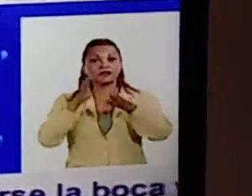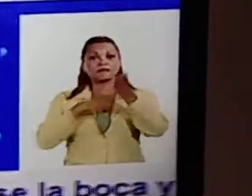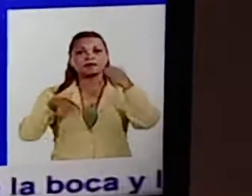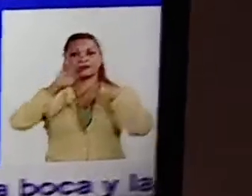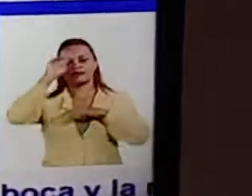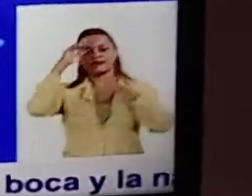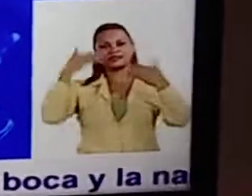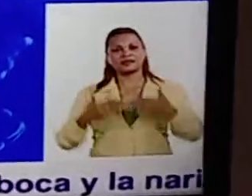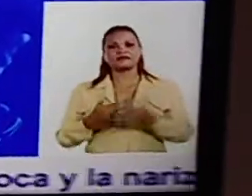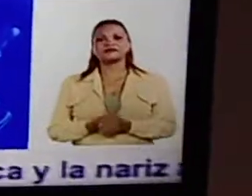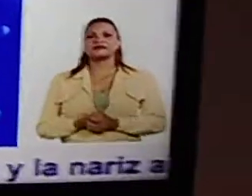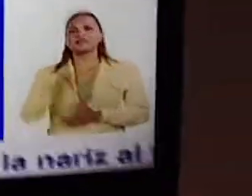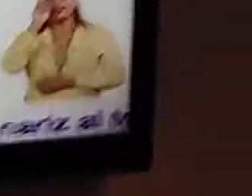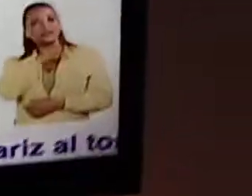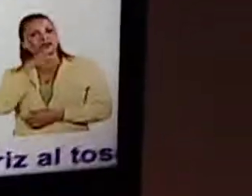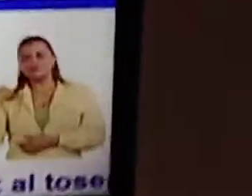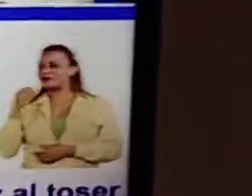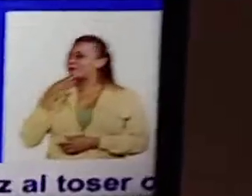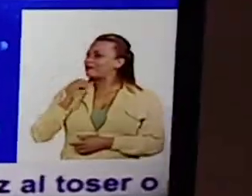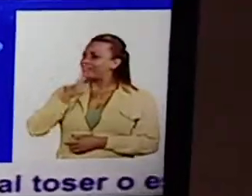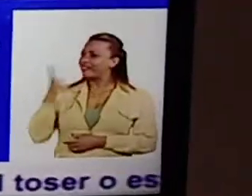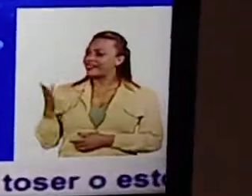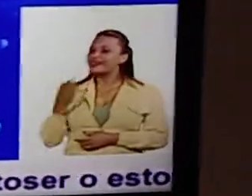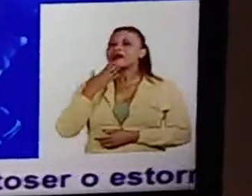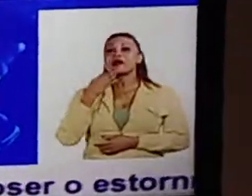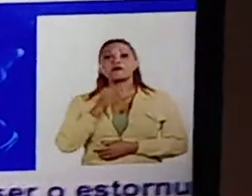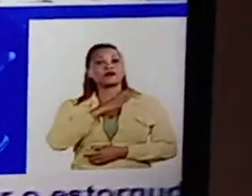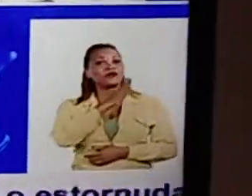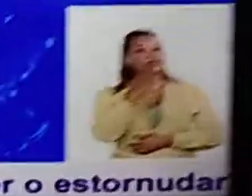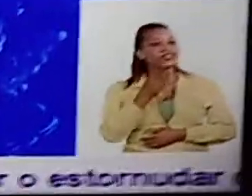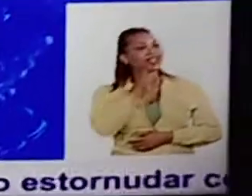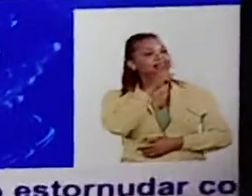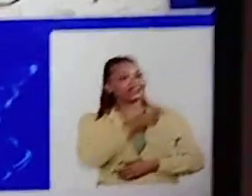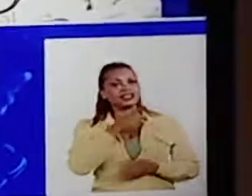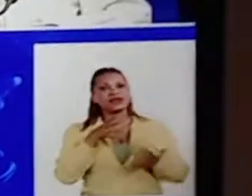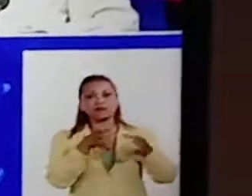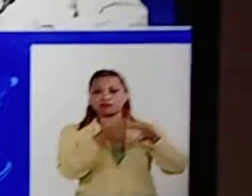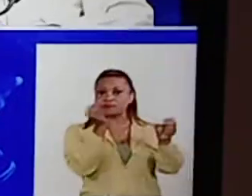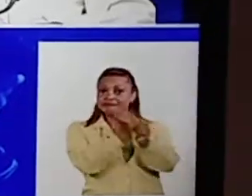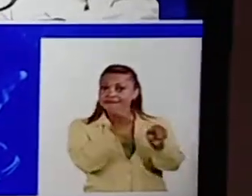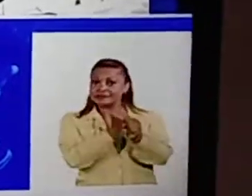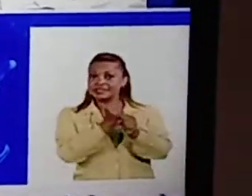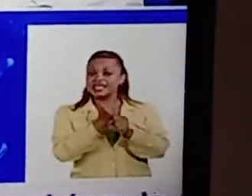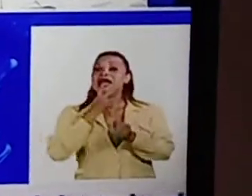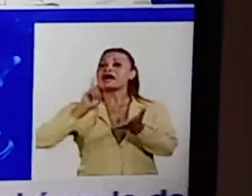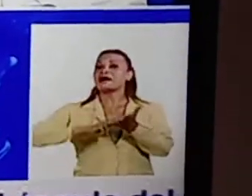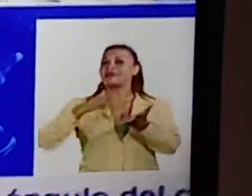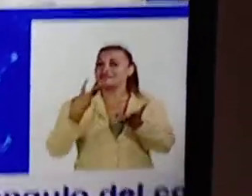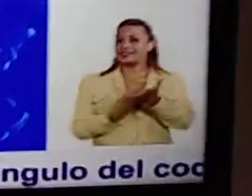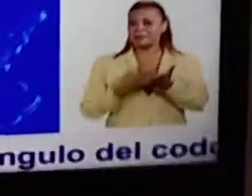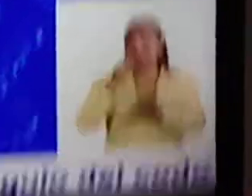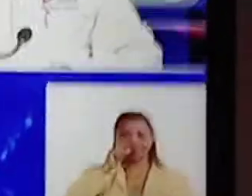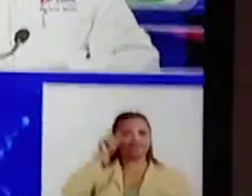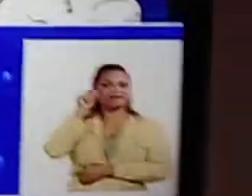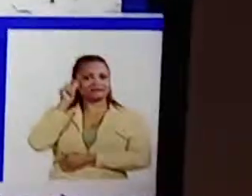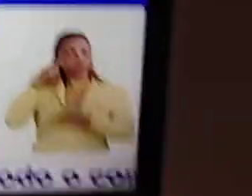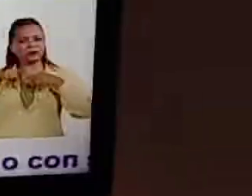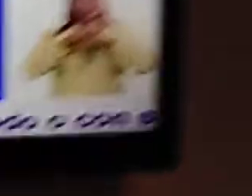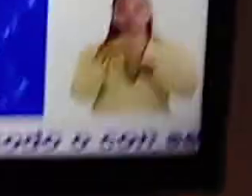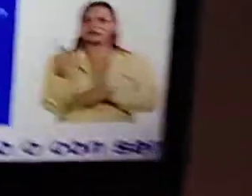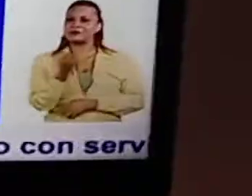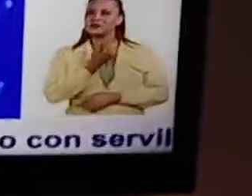Pública. Doctor, muy buenos días, bienvenido. Buenos días, Gisela, a ti, al equipo, a Marilenis, que nos acompaña hoy, y a